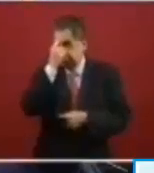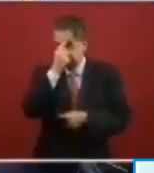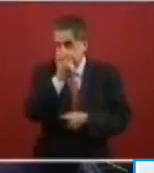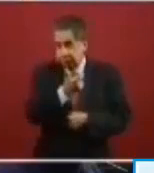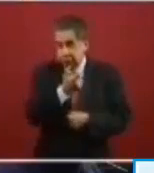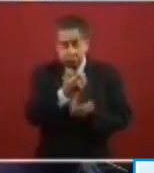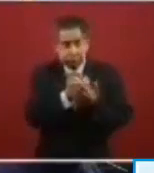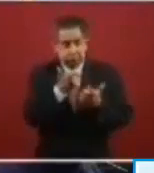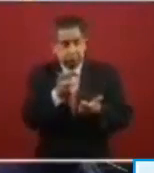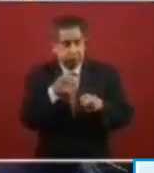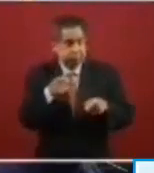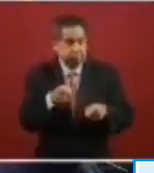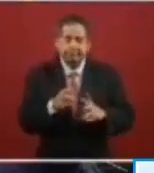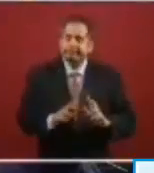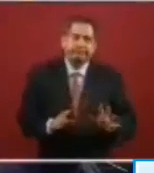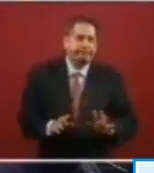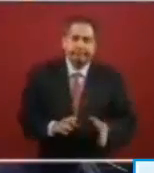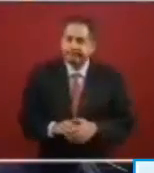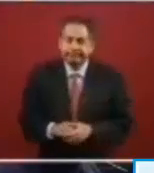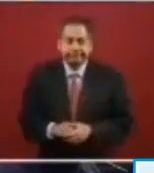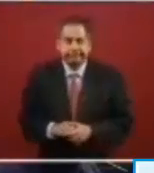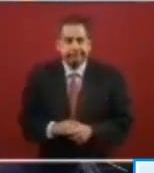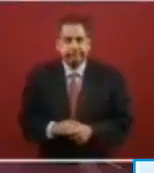a los economistas.